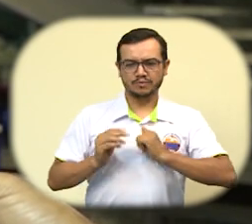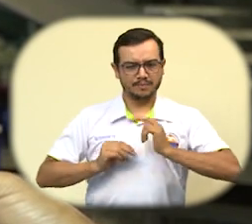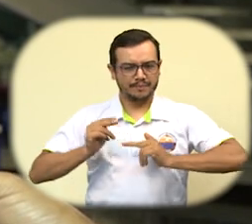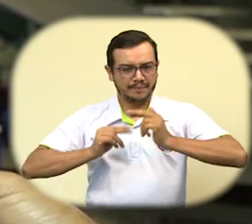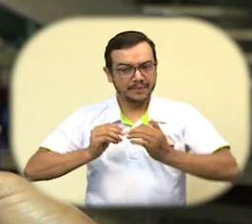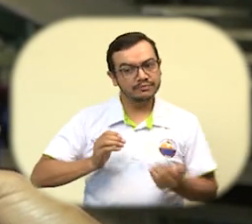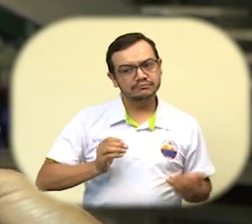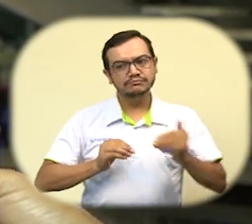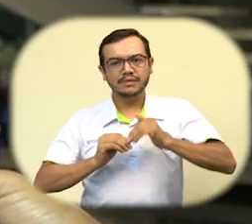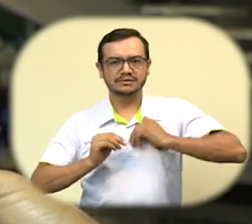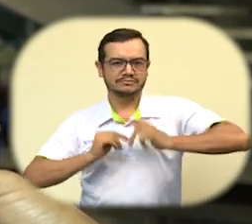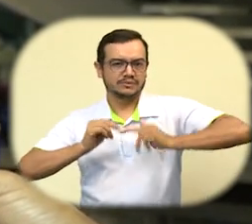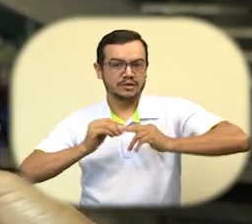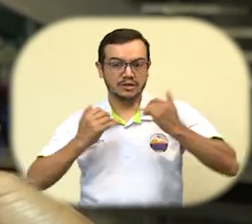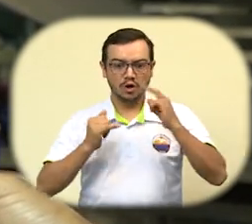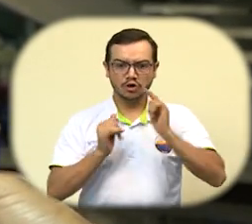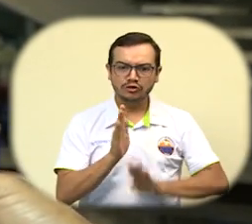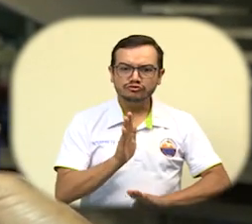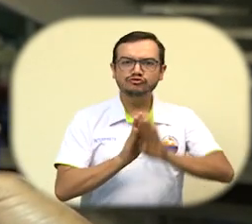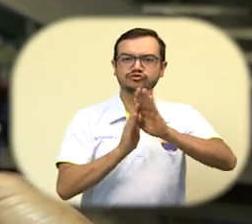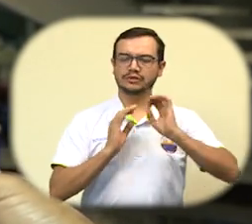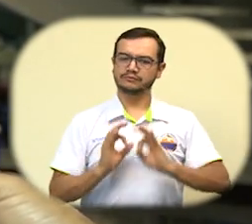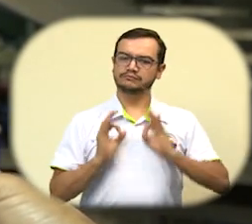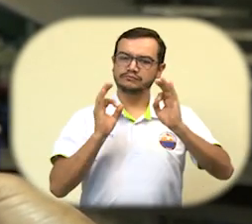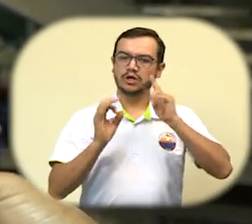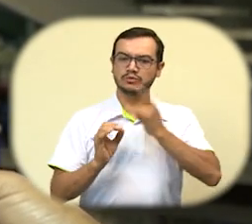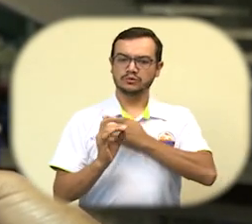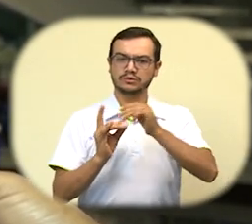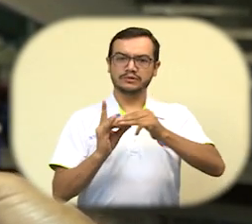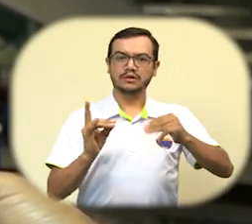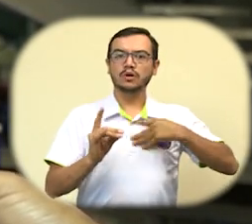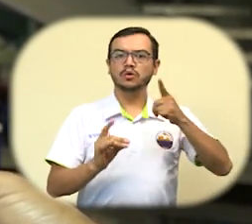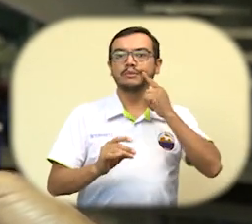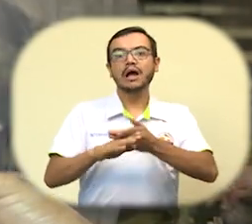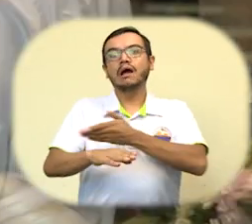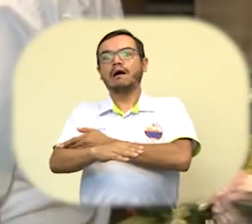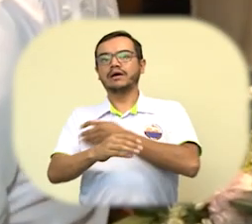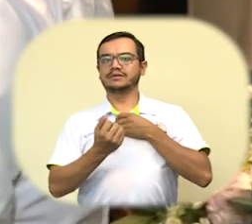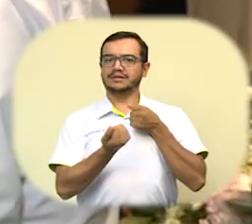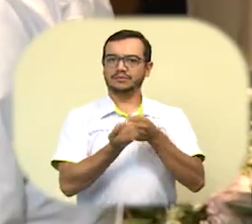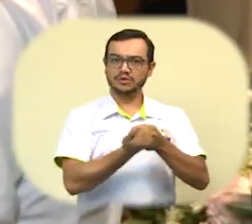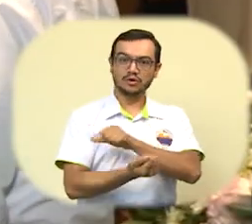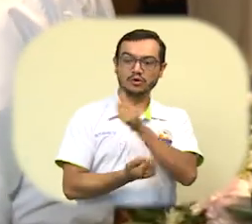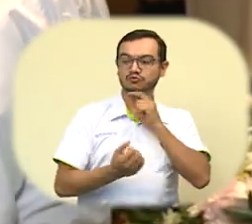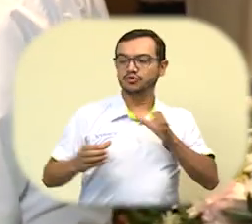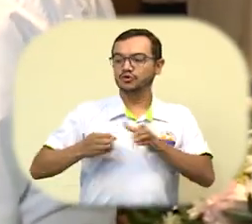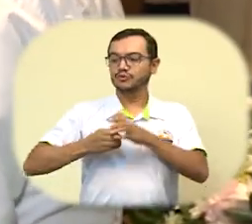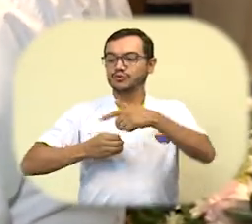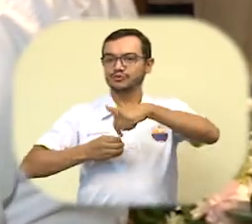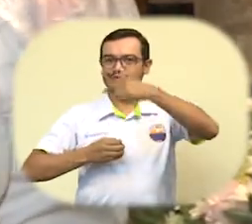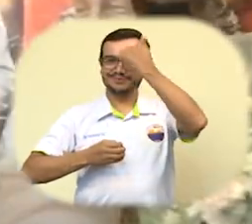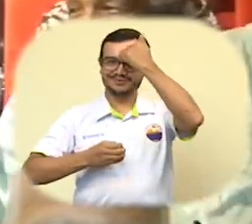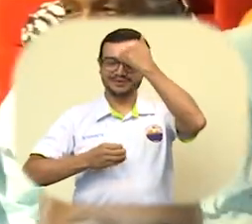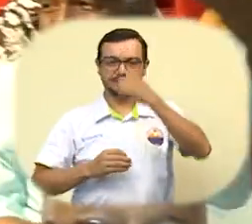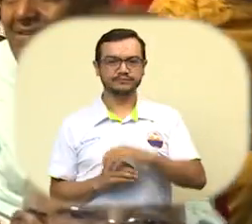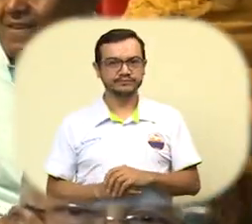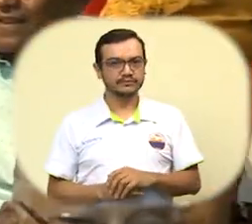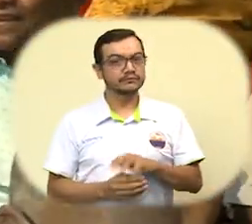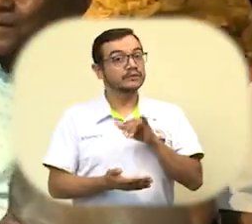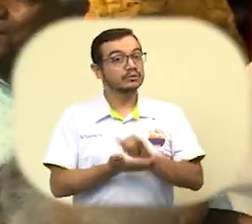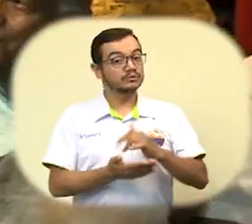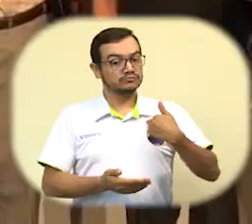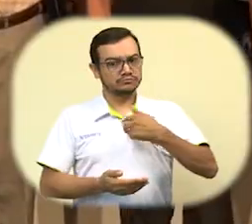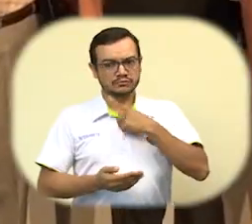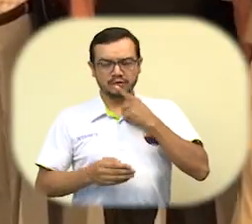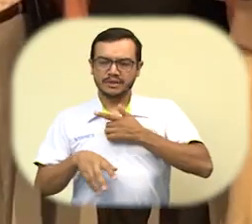construir sobre lo construido. Y hoy tenemos una gran universidad porque hubo precursores que ayudaron a forjar esa gran universidad. En aras de seguir promoviendo la labor educativa